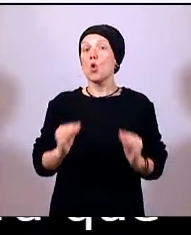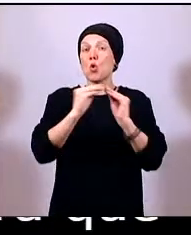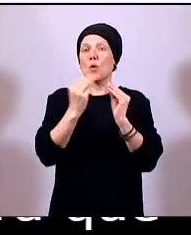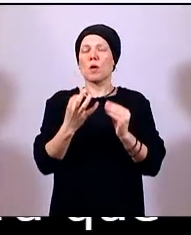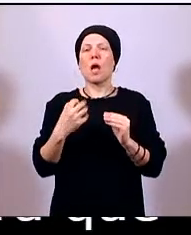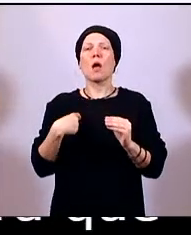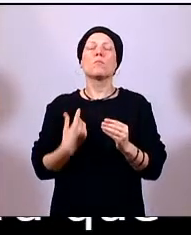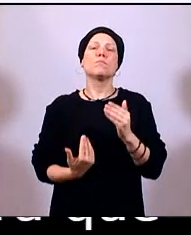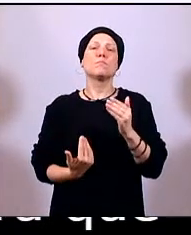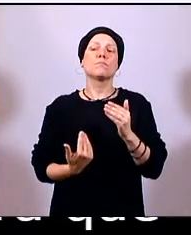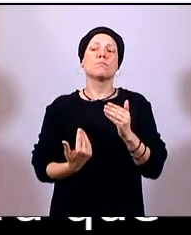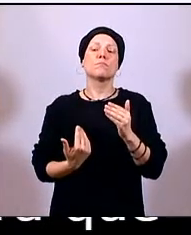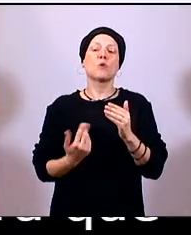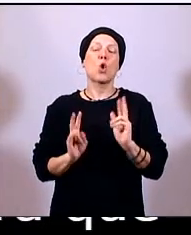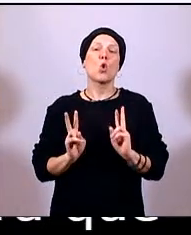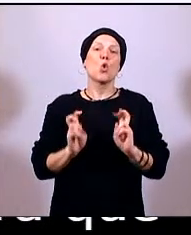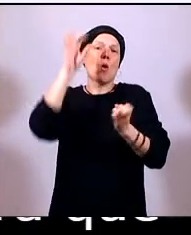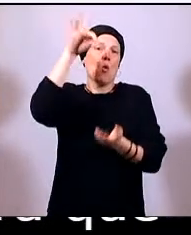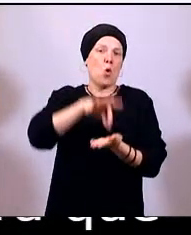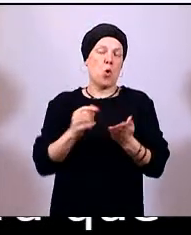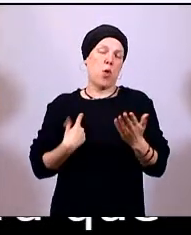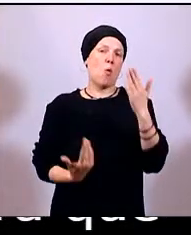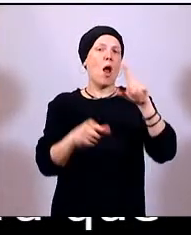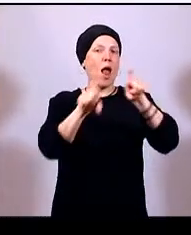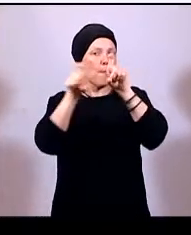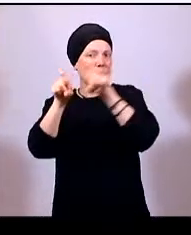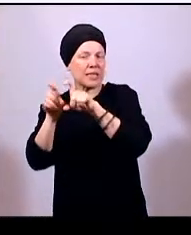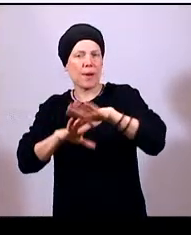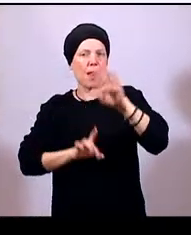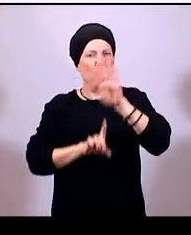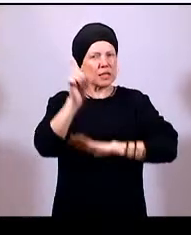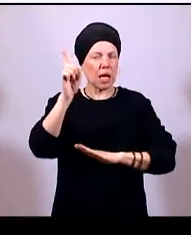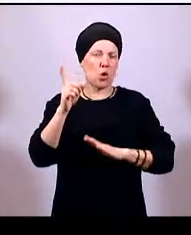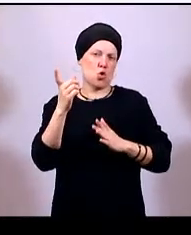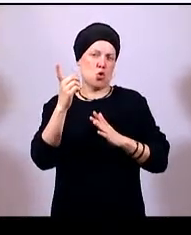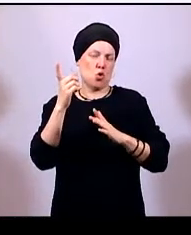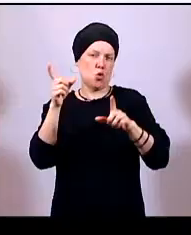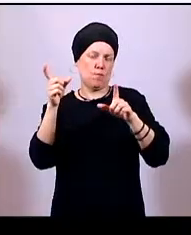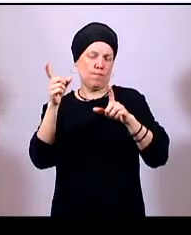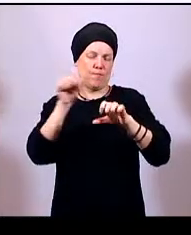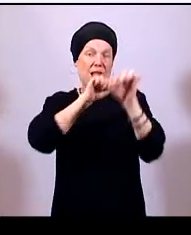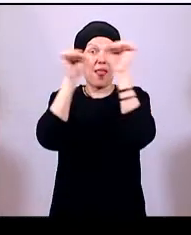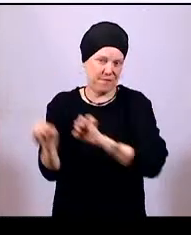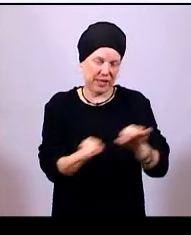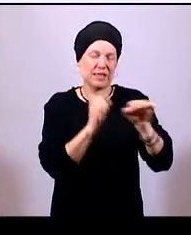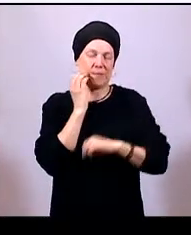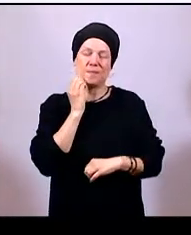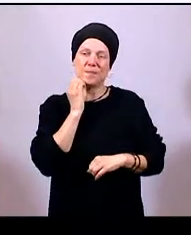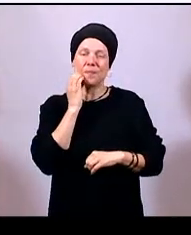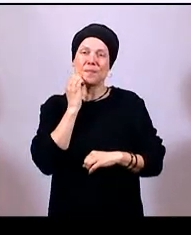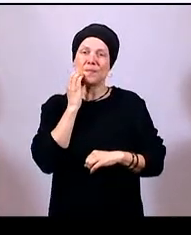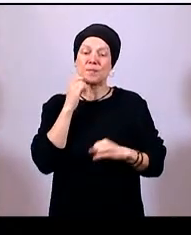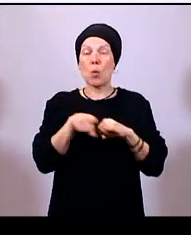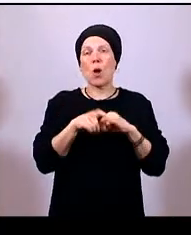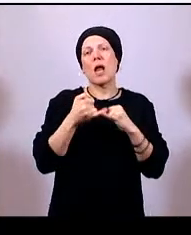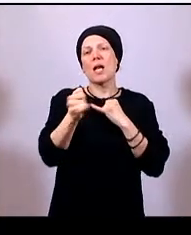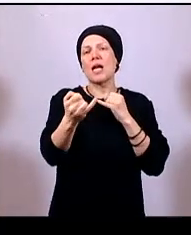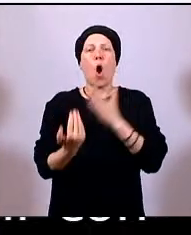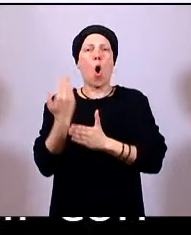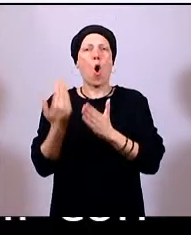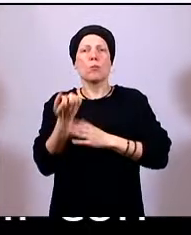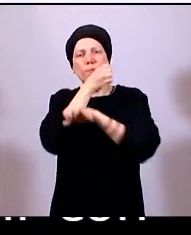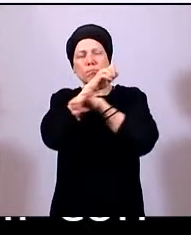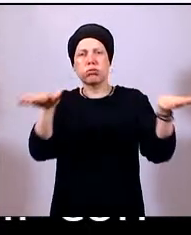nueva jornada con empresas con posibilidades de desarrollo económico en el sector empresarial de la defensa, en la línea de las jornadas divulgativas